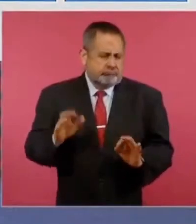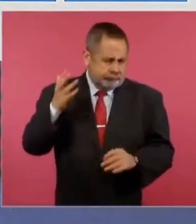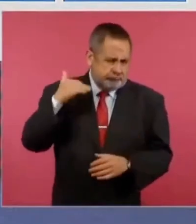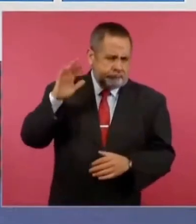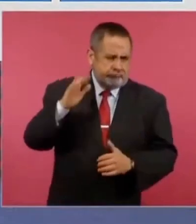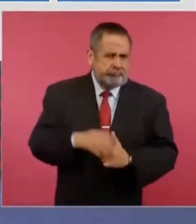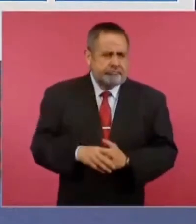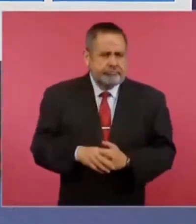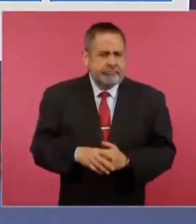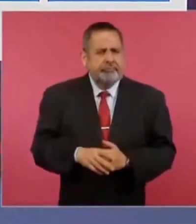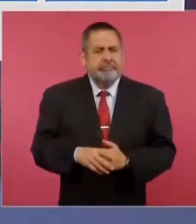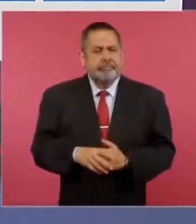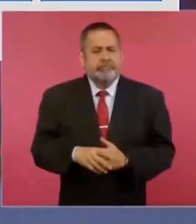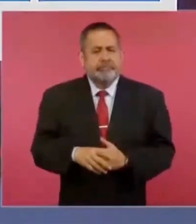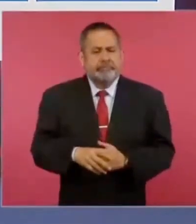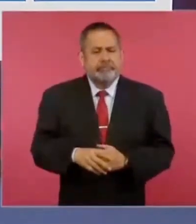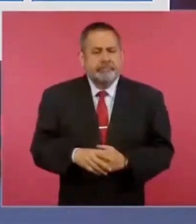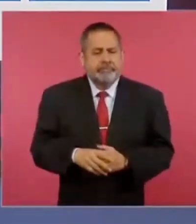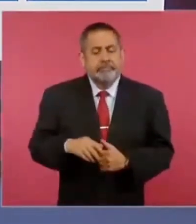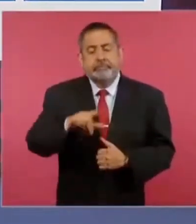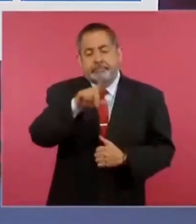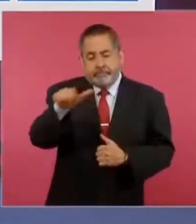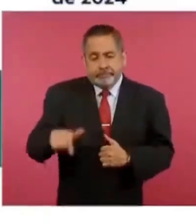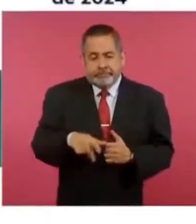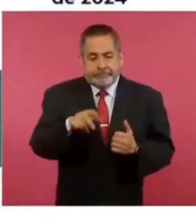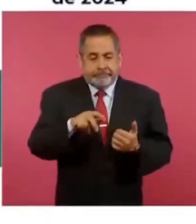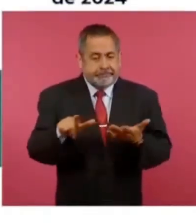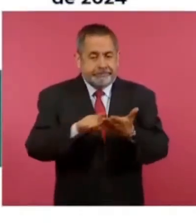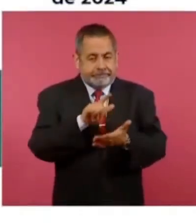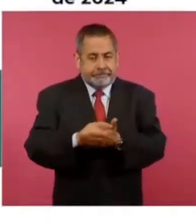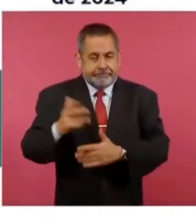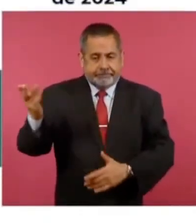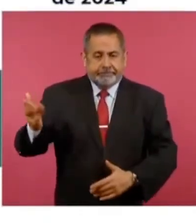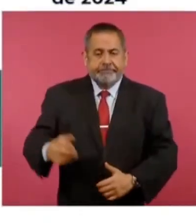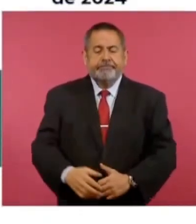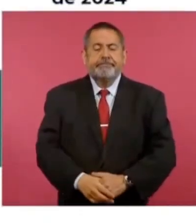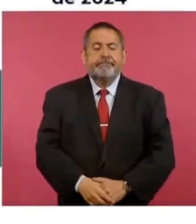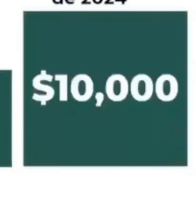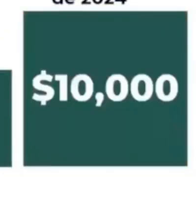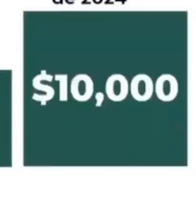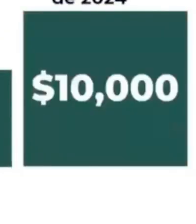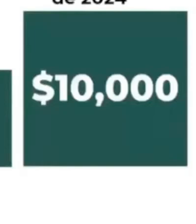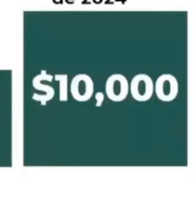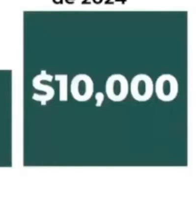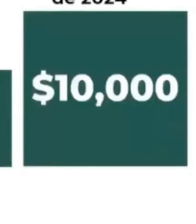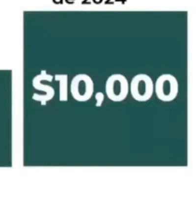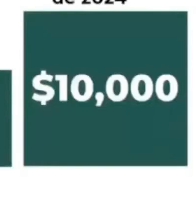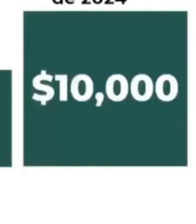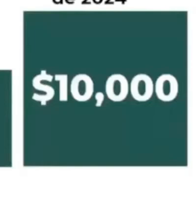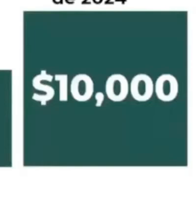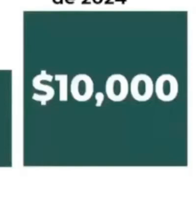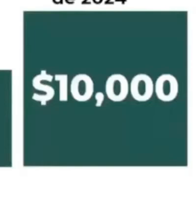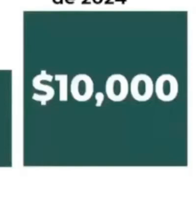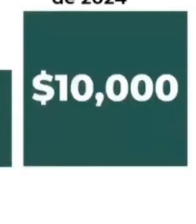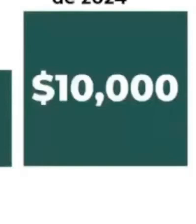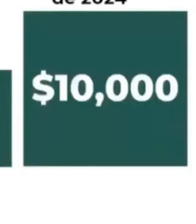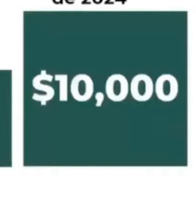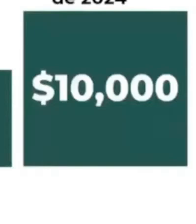Miren la pensión por las reformas de Zedillo y de Calderón. El que ganaba